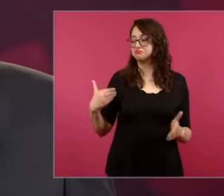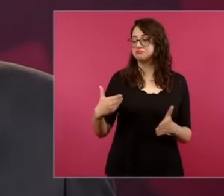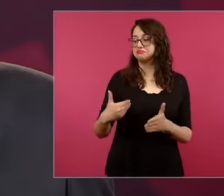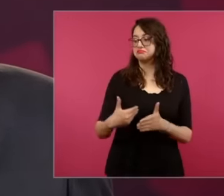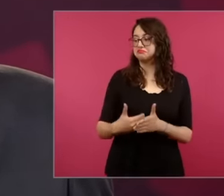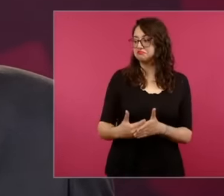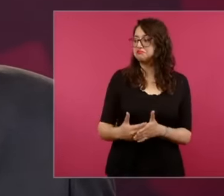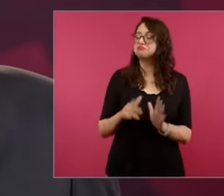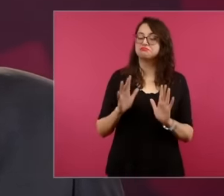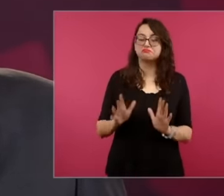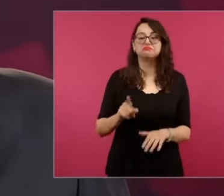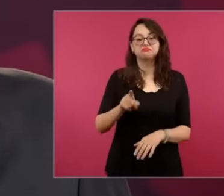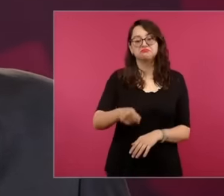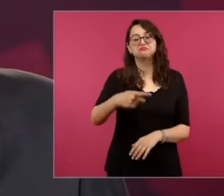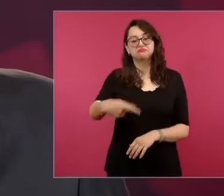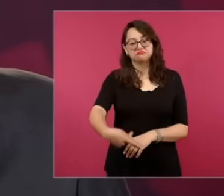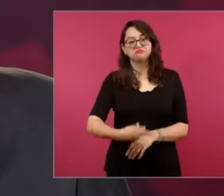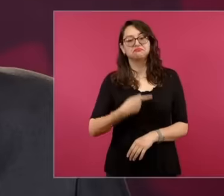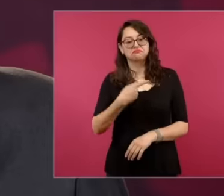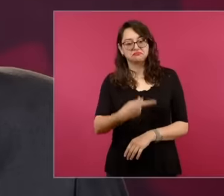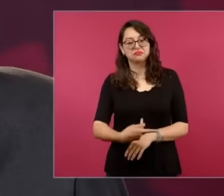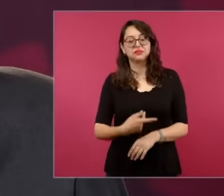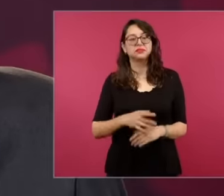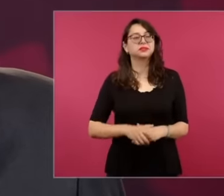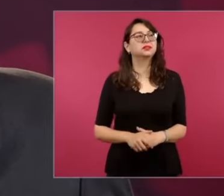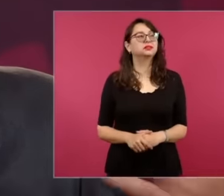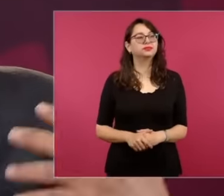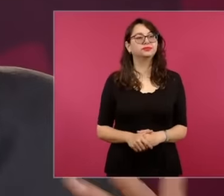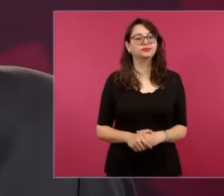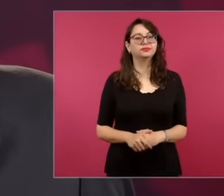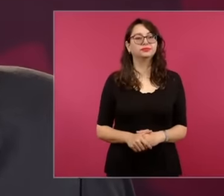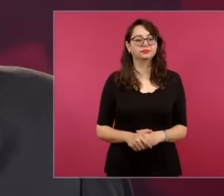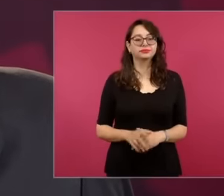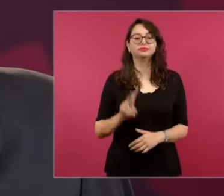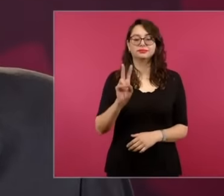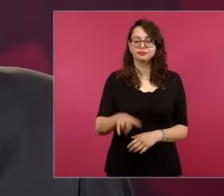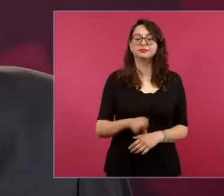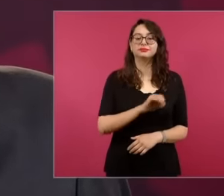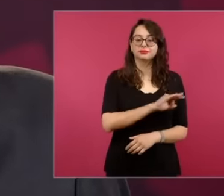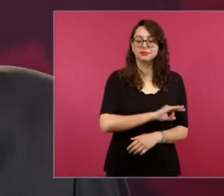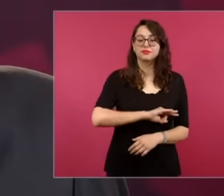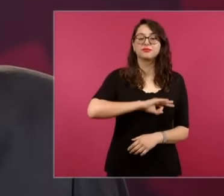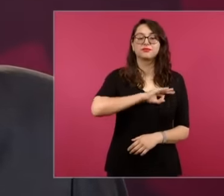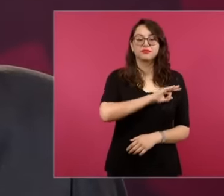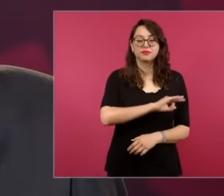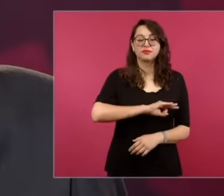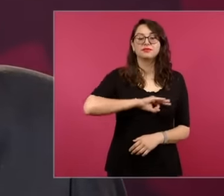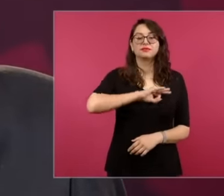pregunta que me estás planteando, pero sí me sentí muy feliz,